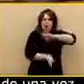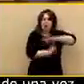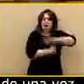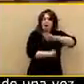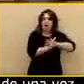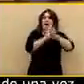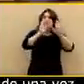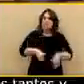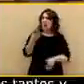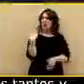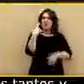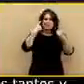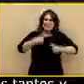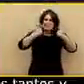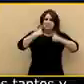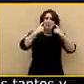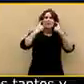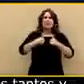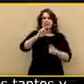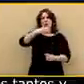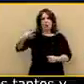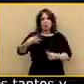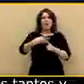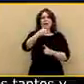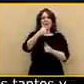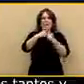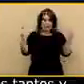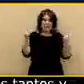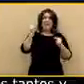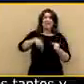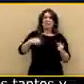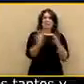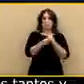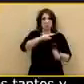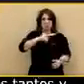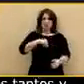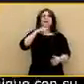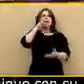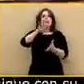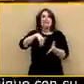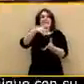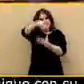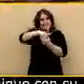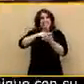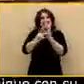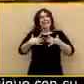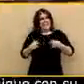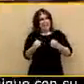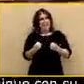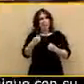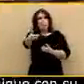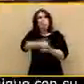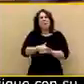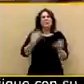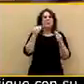intentar hasta el final un pacto con la CUP, Esquerra y Just Pelcat, mientras exige a los que meten un cordón sanitario que vengamos aquí a extender su manto de armiño